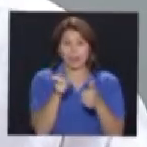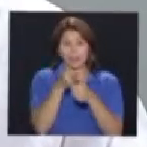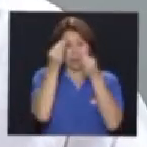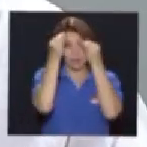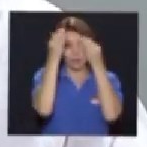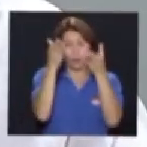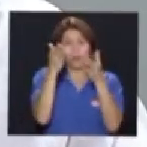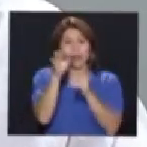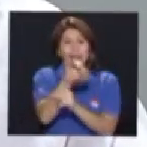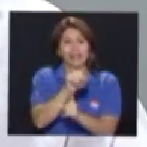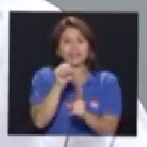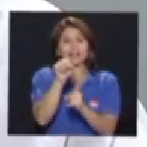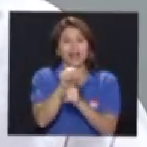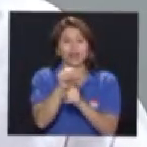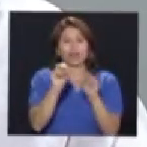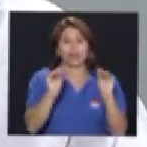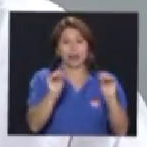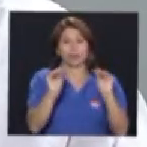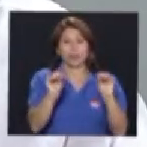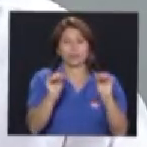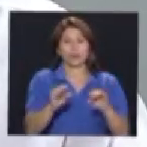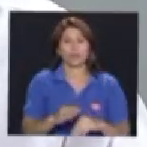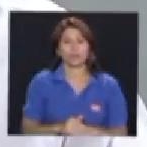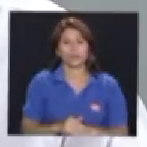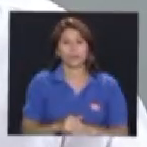informe sobre el estado de la educación.